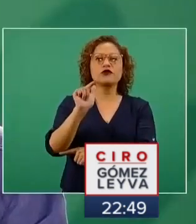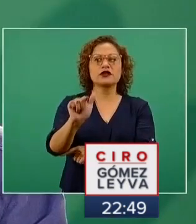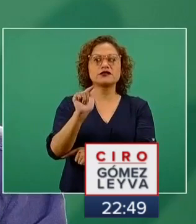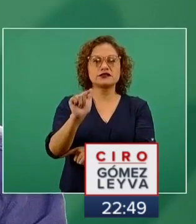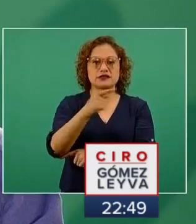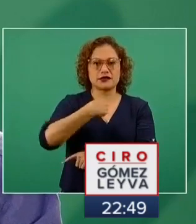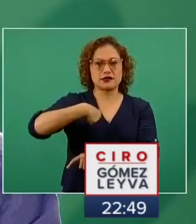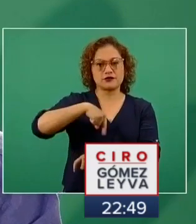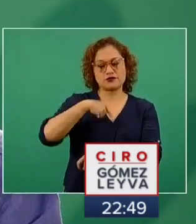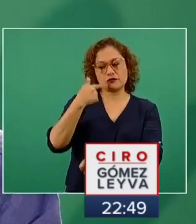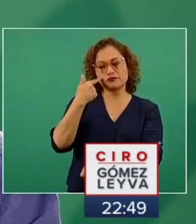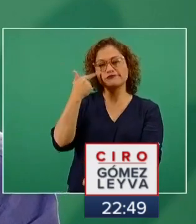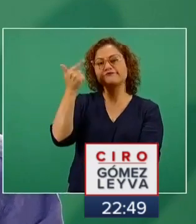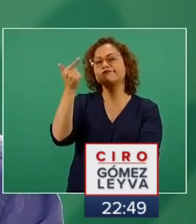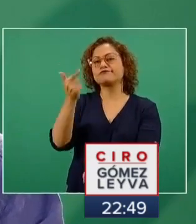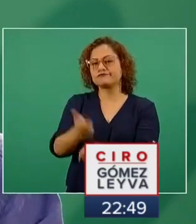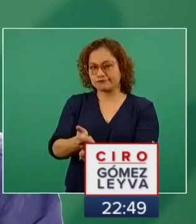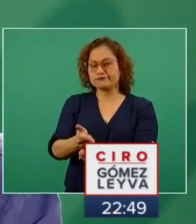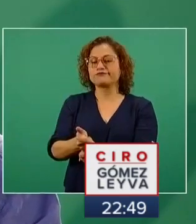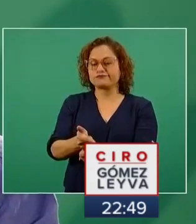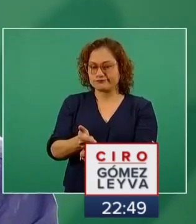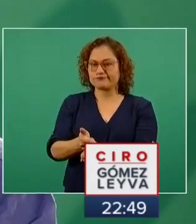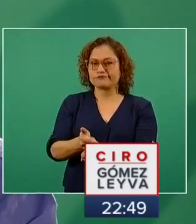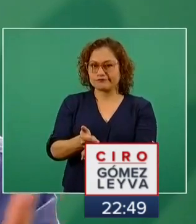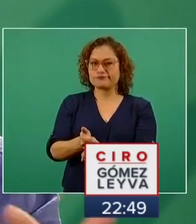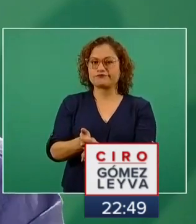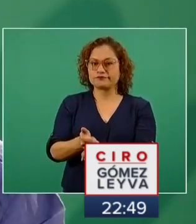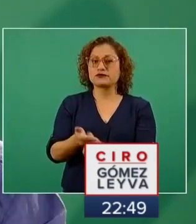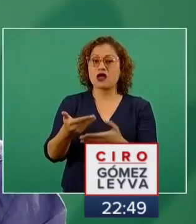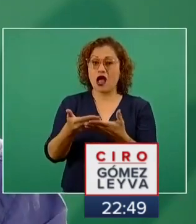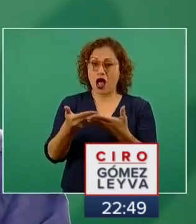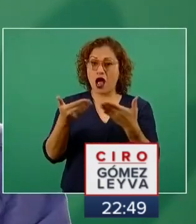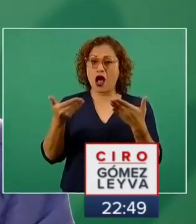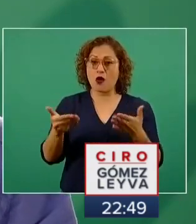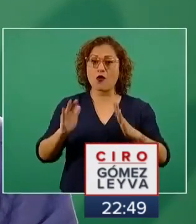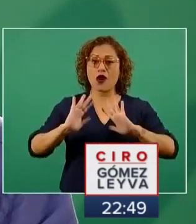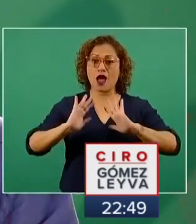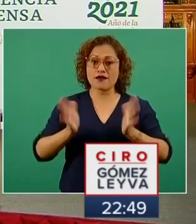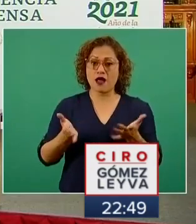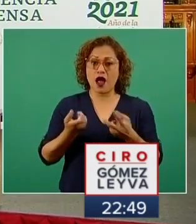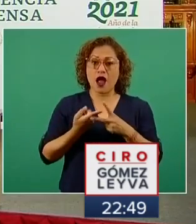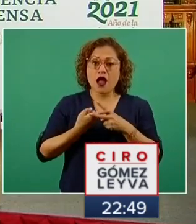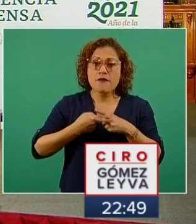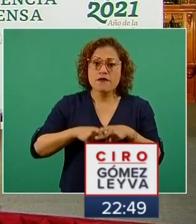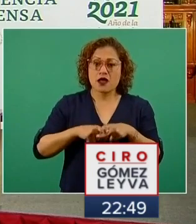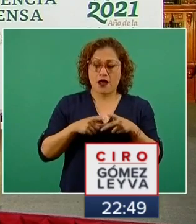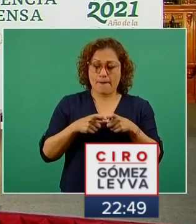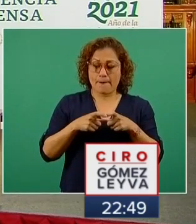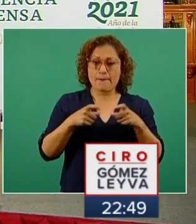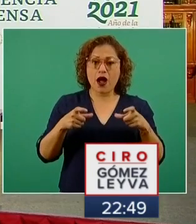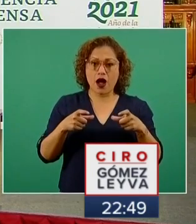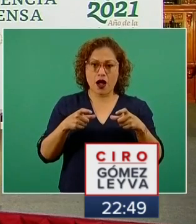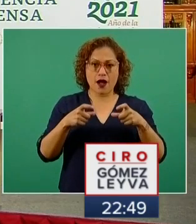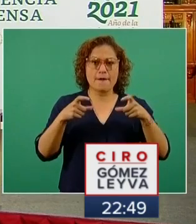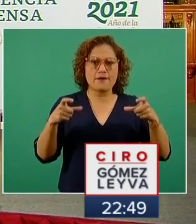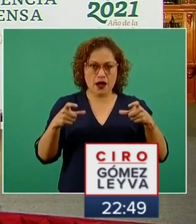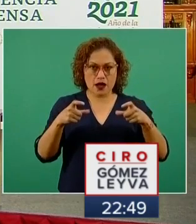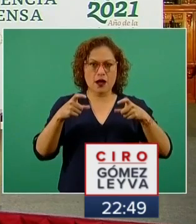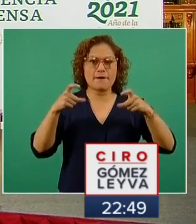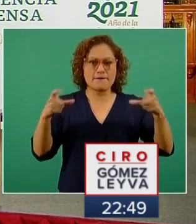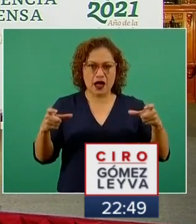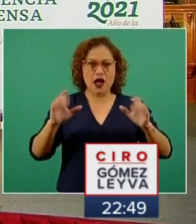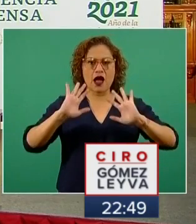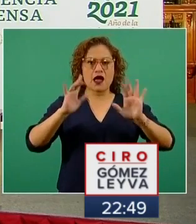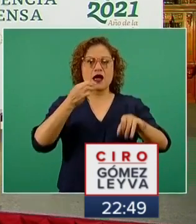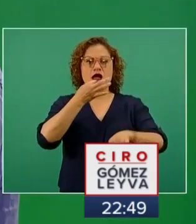Identificamos que existe un cambio y ahora hay un aumento. Hemos señalado explícitamente 10 entidades